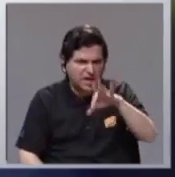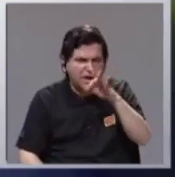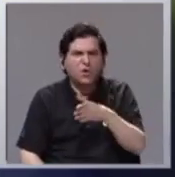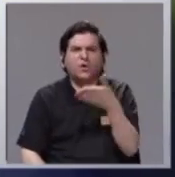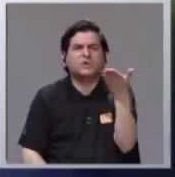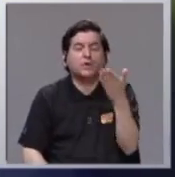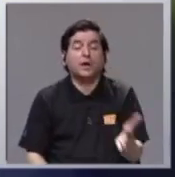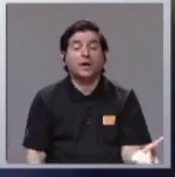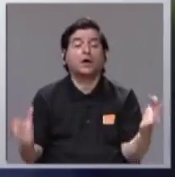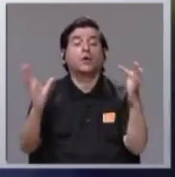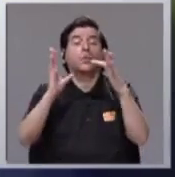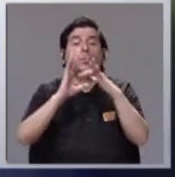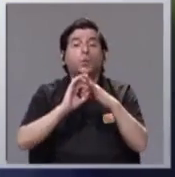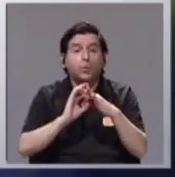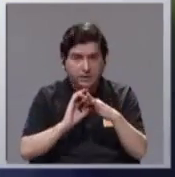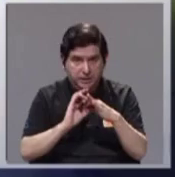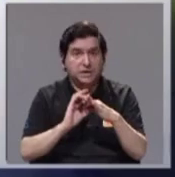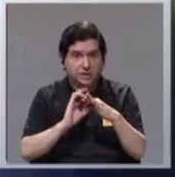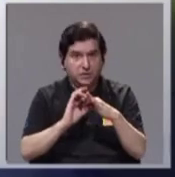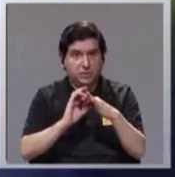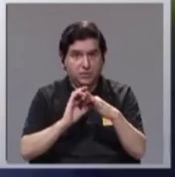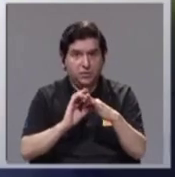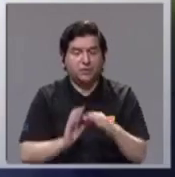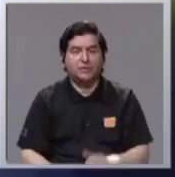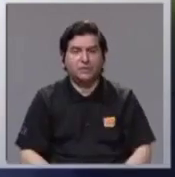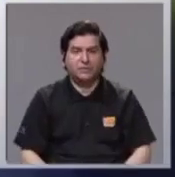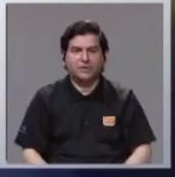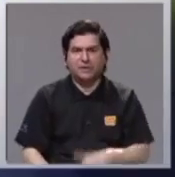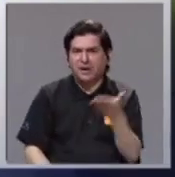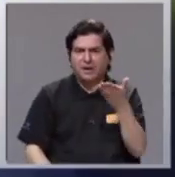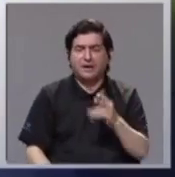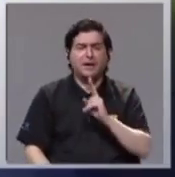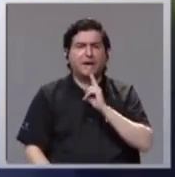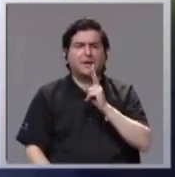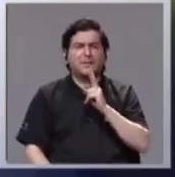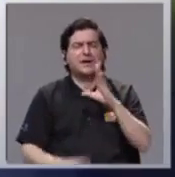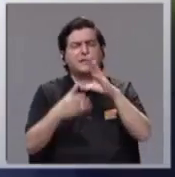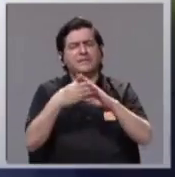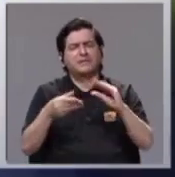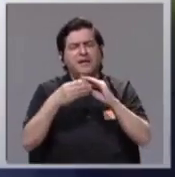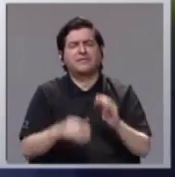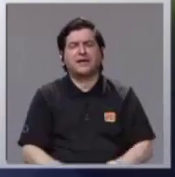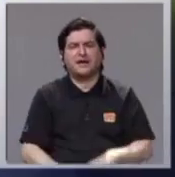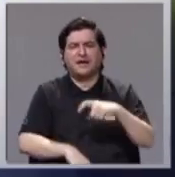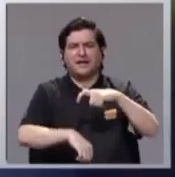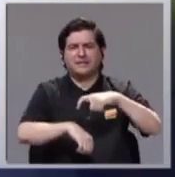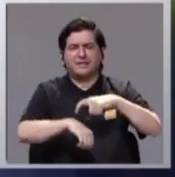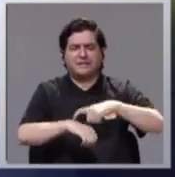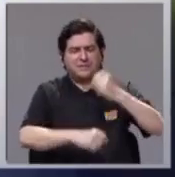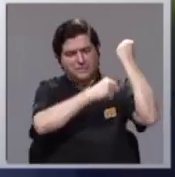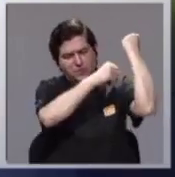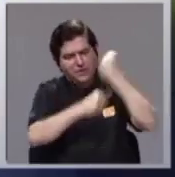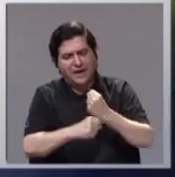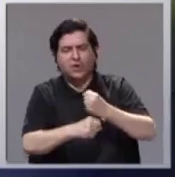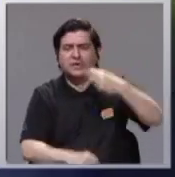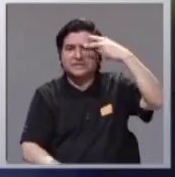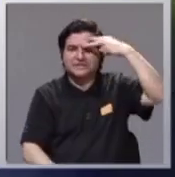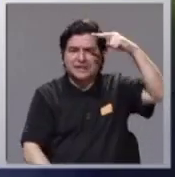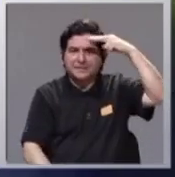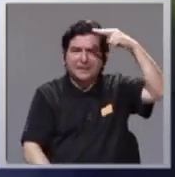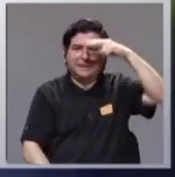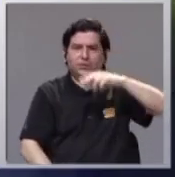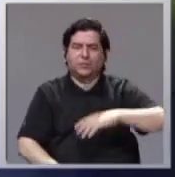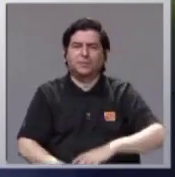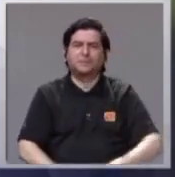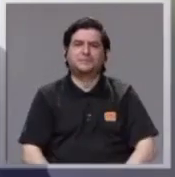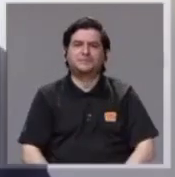su descubrimiento, incluso asociado con la verdadera crónica de la conquista